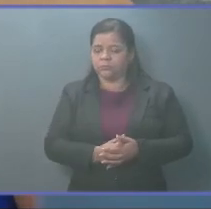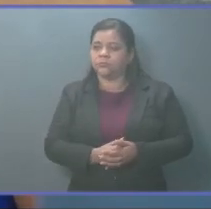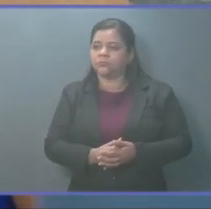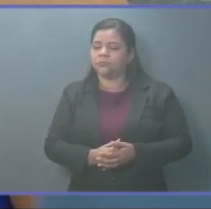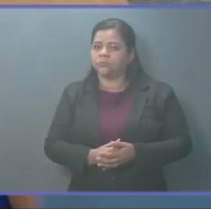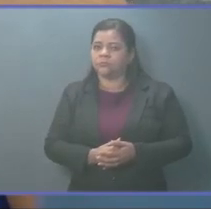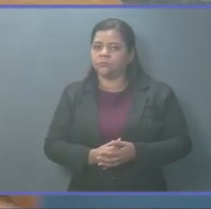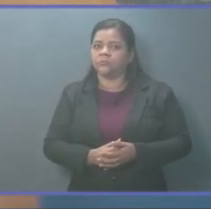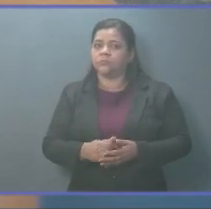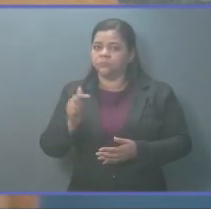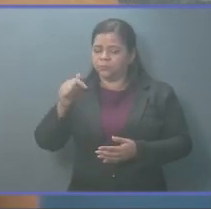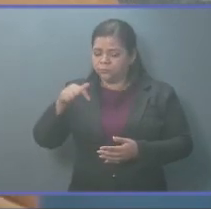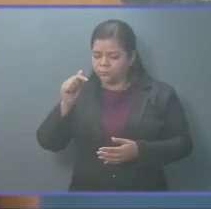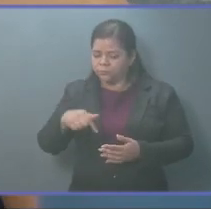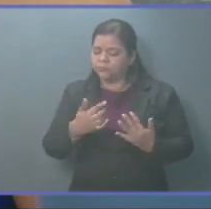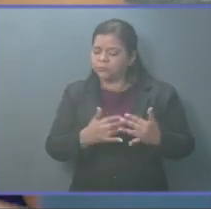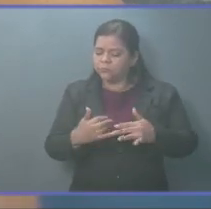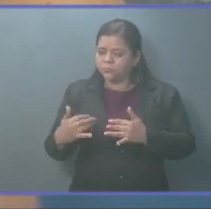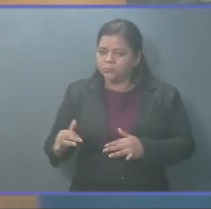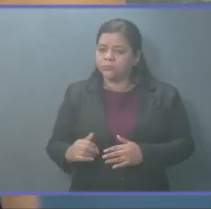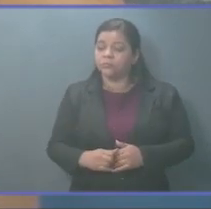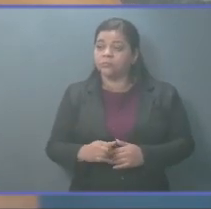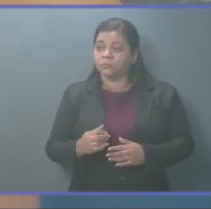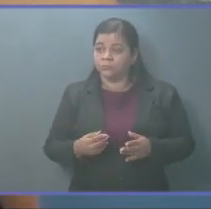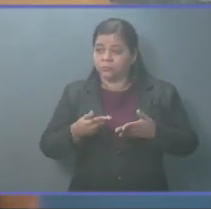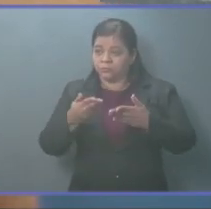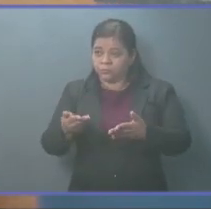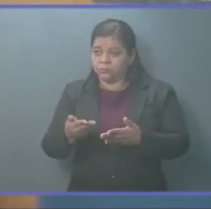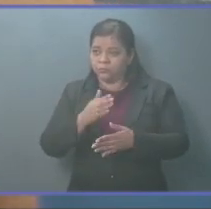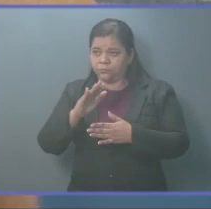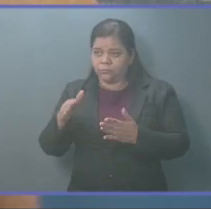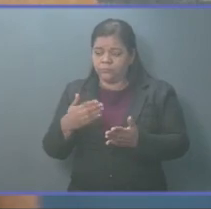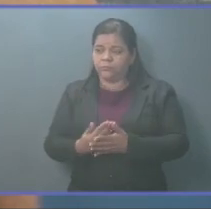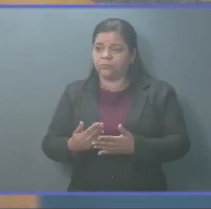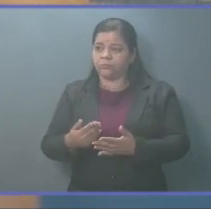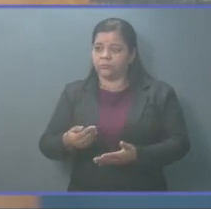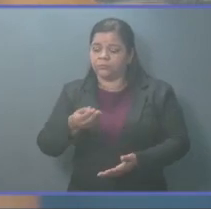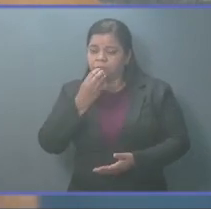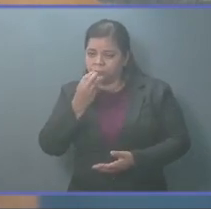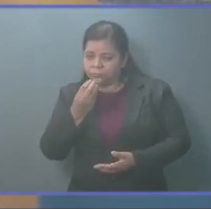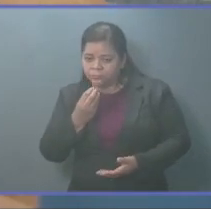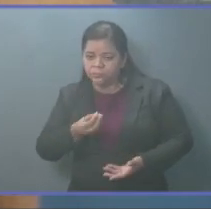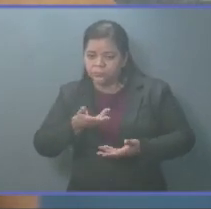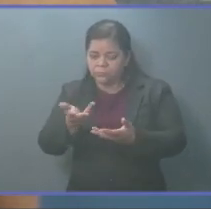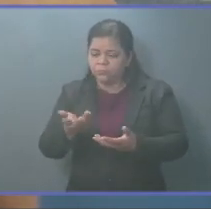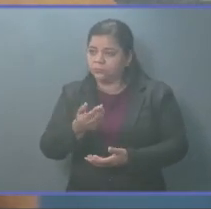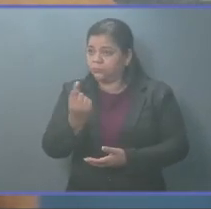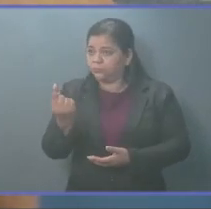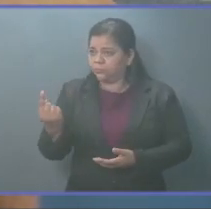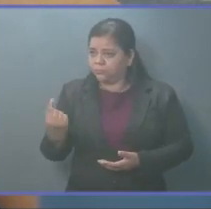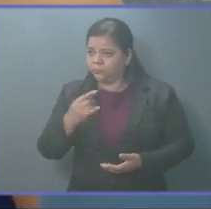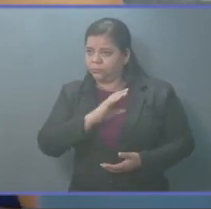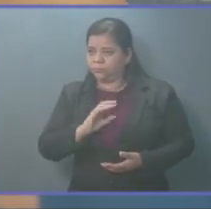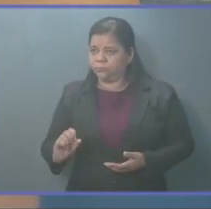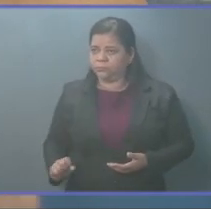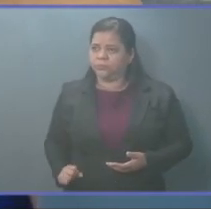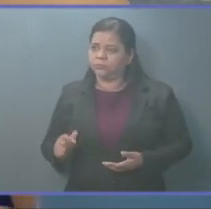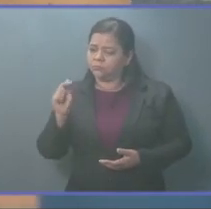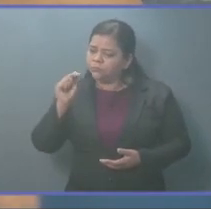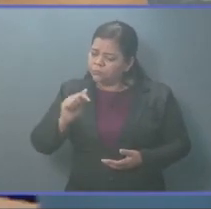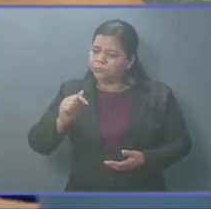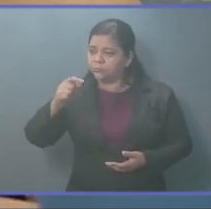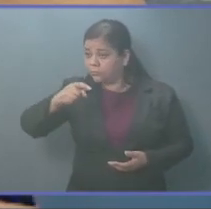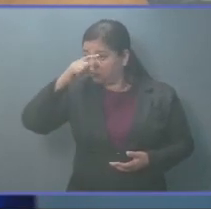en estas acciones de entregas de paquetes de víveres con los recursos de los salvadoreños, ese